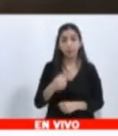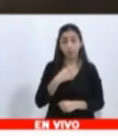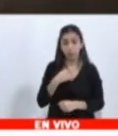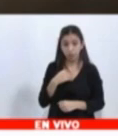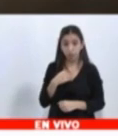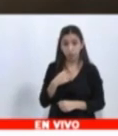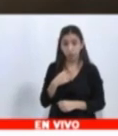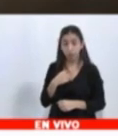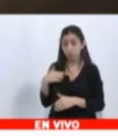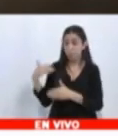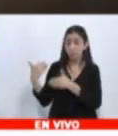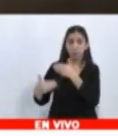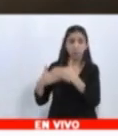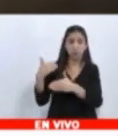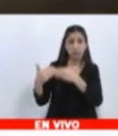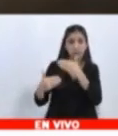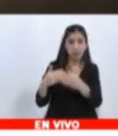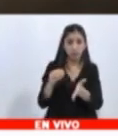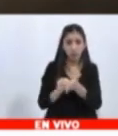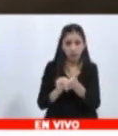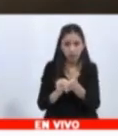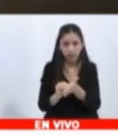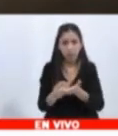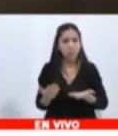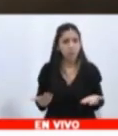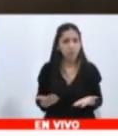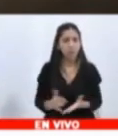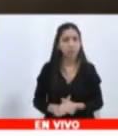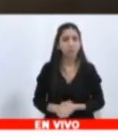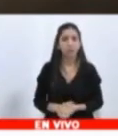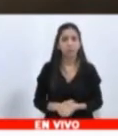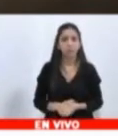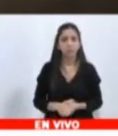Yo he, en este proceso,